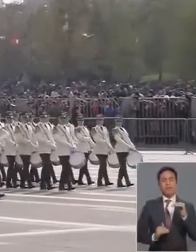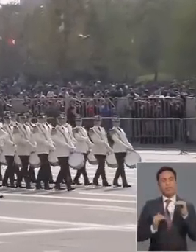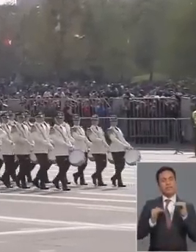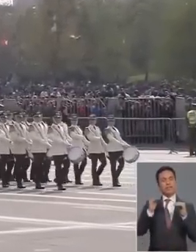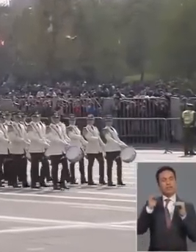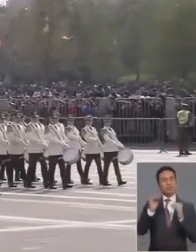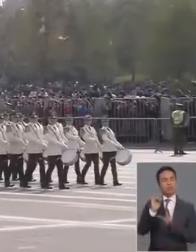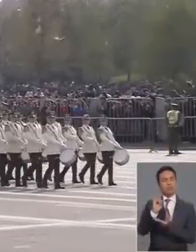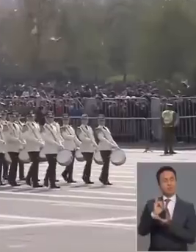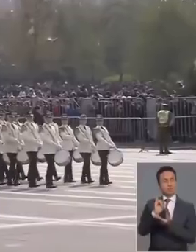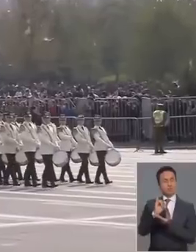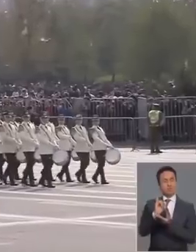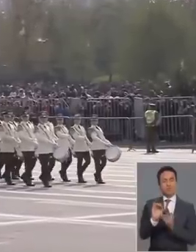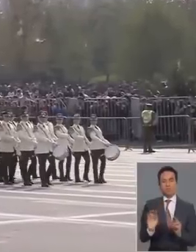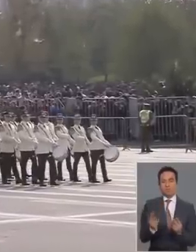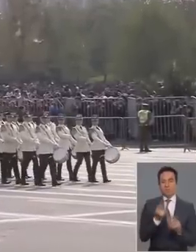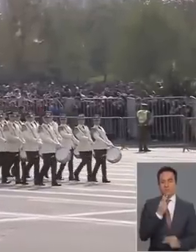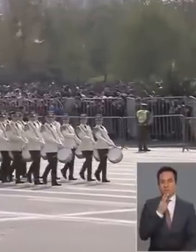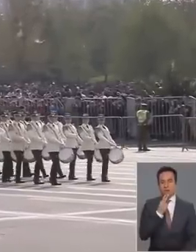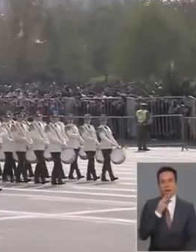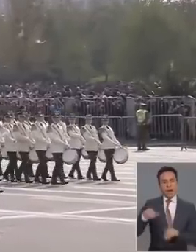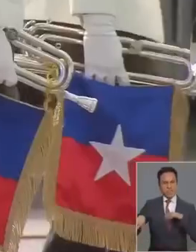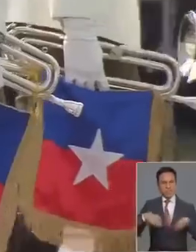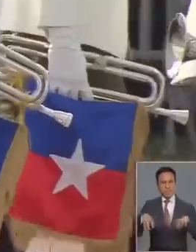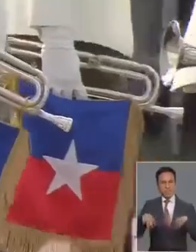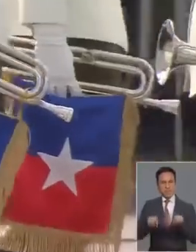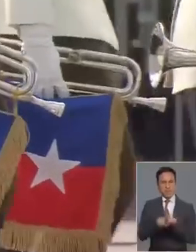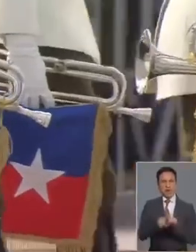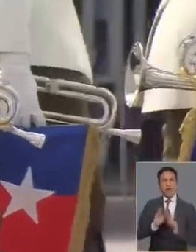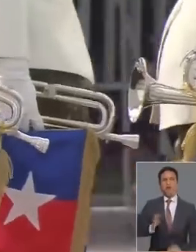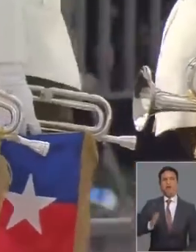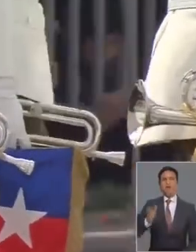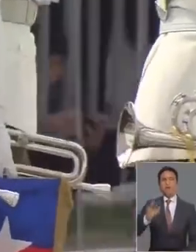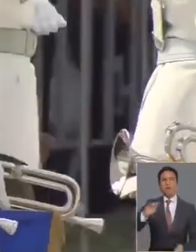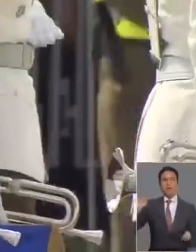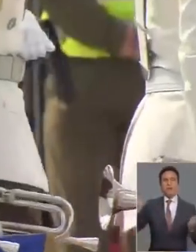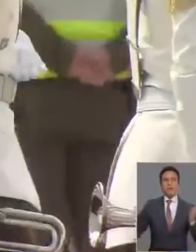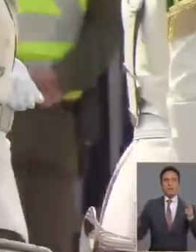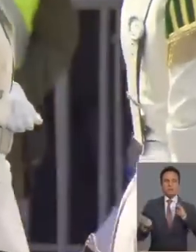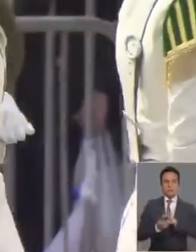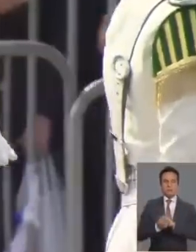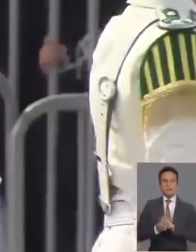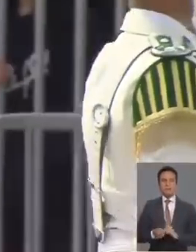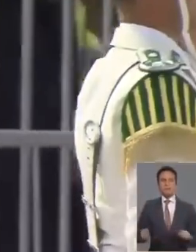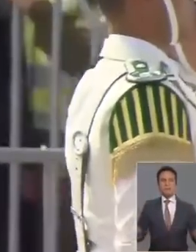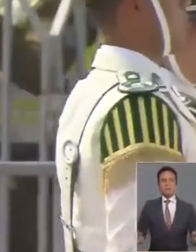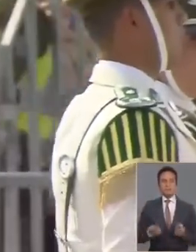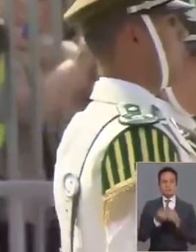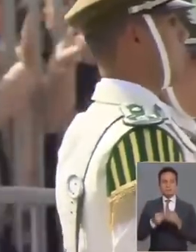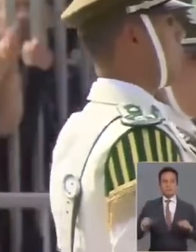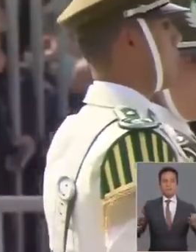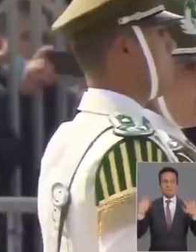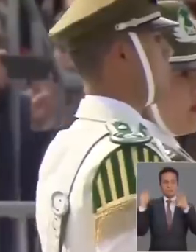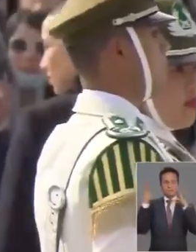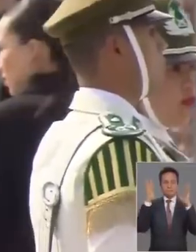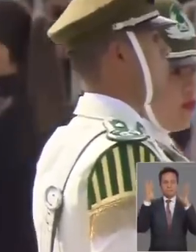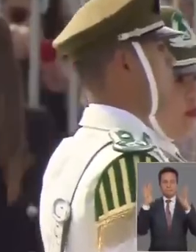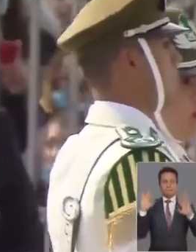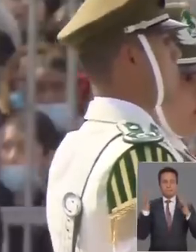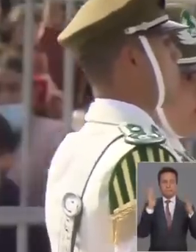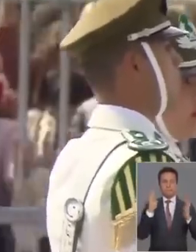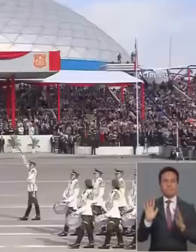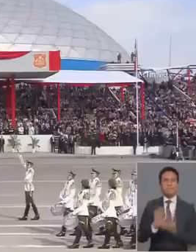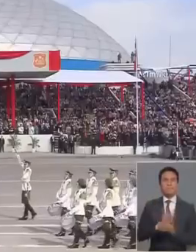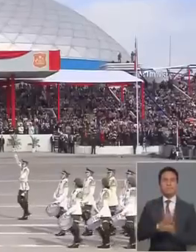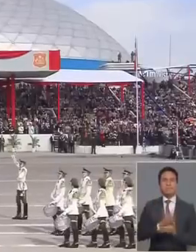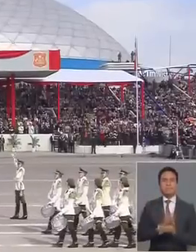disciplina, forma de desfilar y marchas militares alemanas y austriacas. Entonces, por eso es que a nosotros se nos hace tan particular, tan peculiar, porque